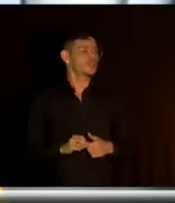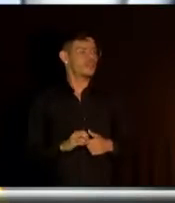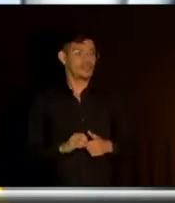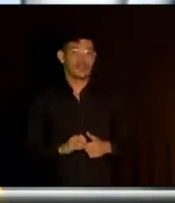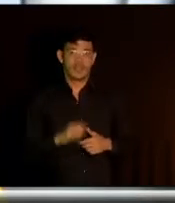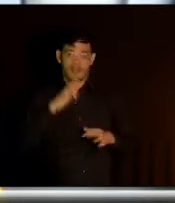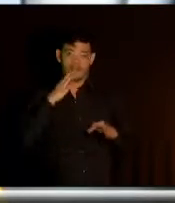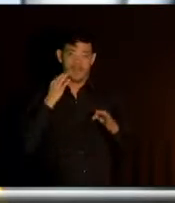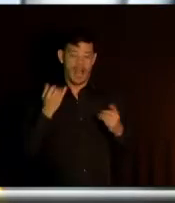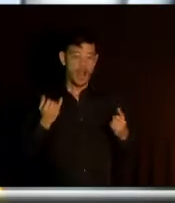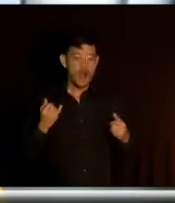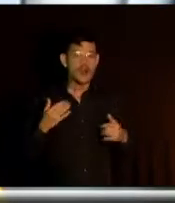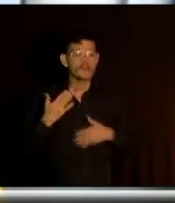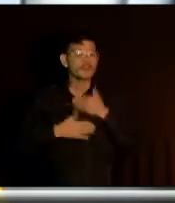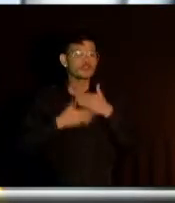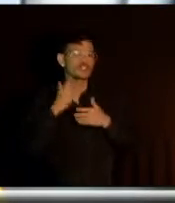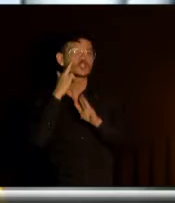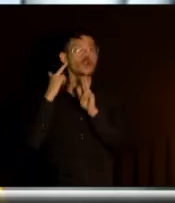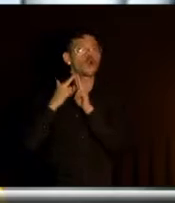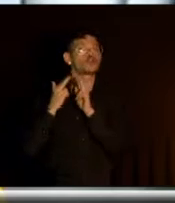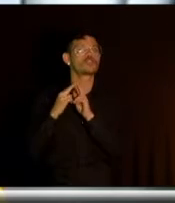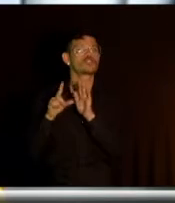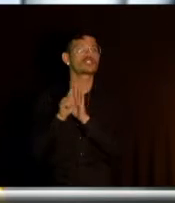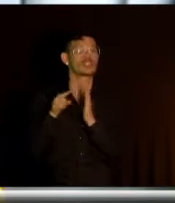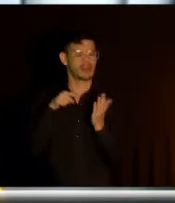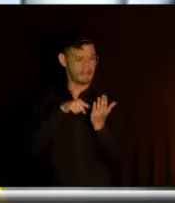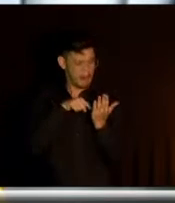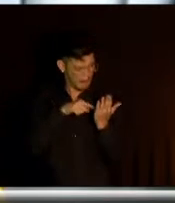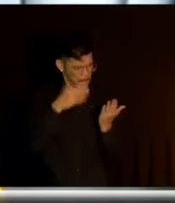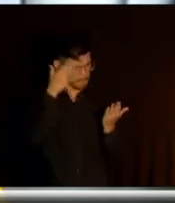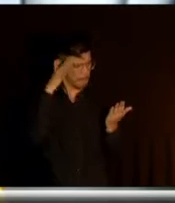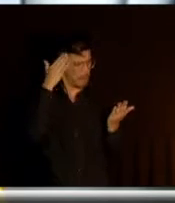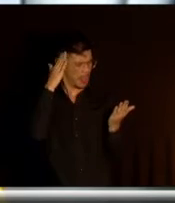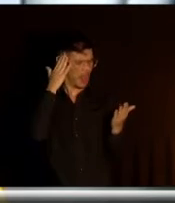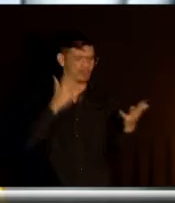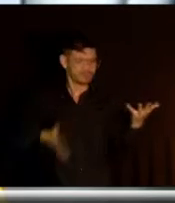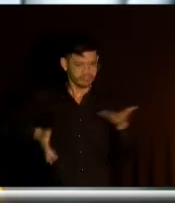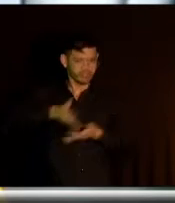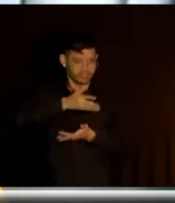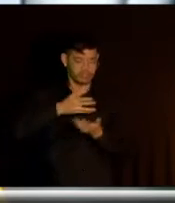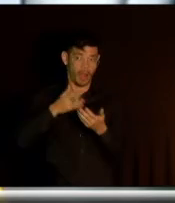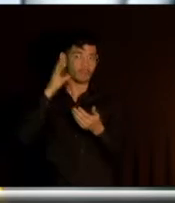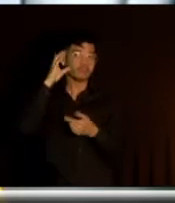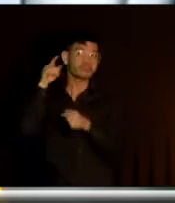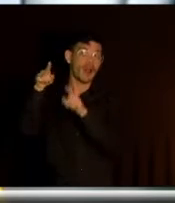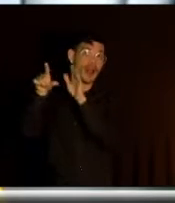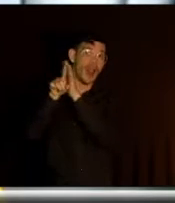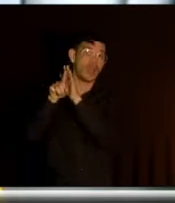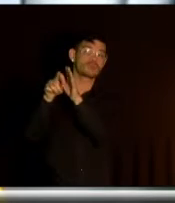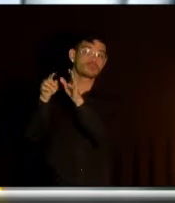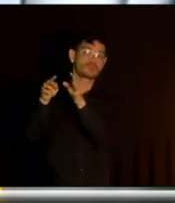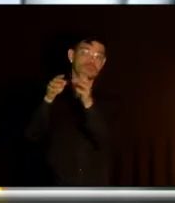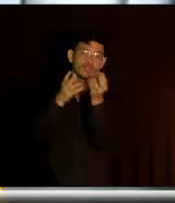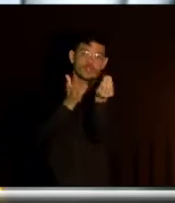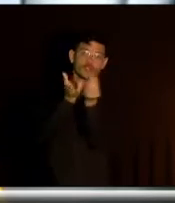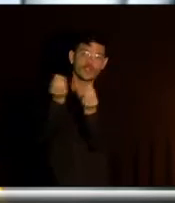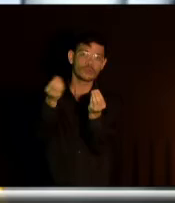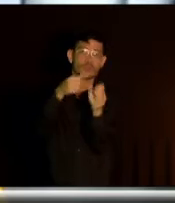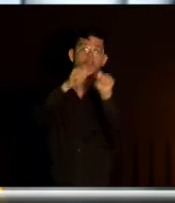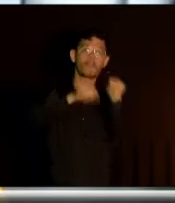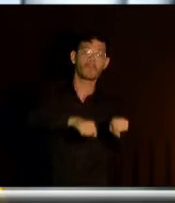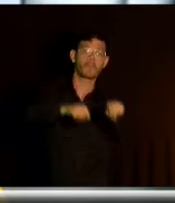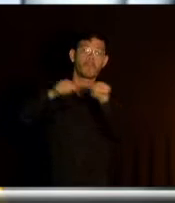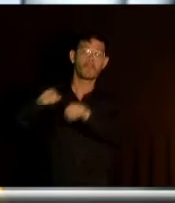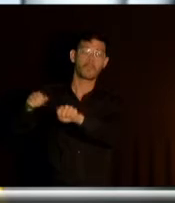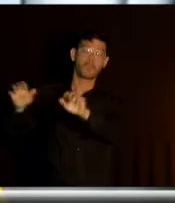de socialización. Se ha avanzado mucho ya en la parte legal, en la parte de que se pueda cumplir, llevar a cabo esta norma, pero creo que